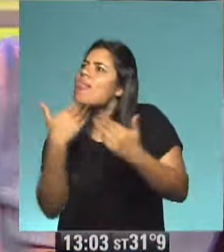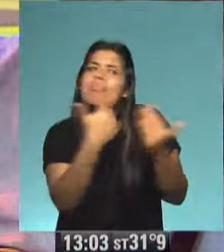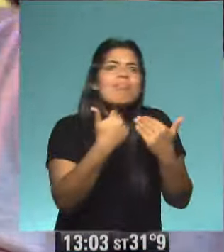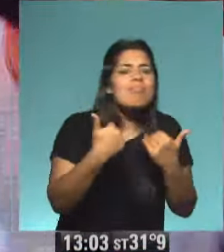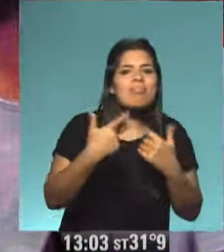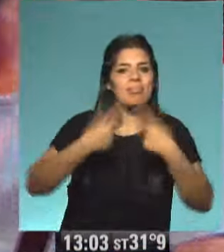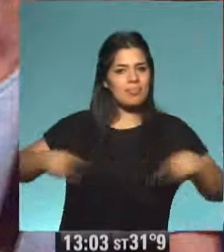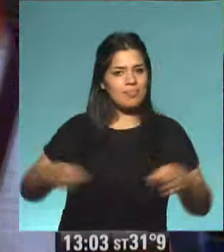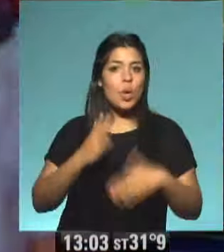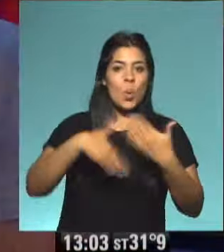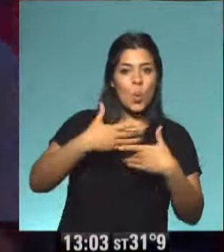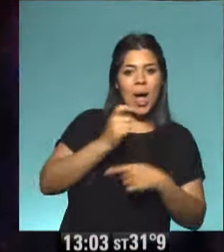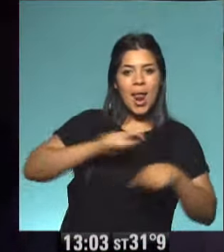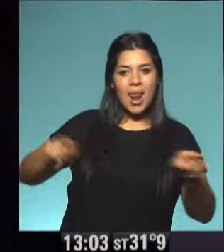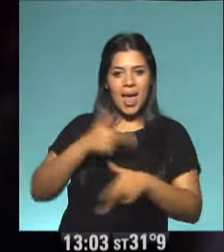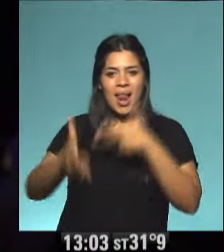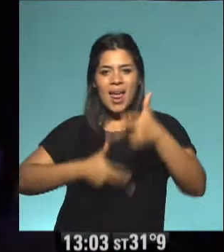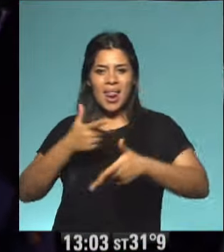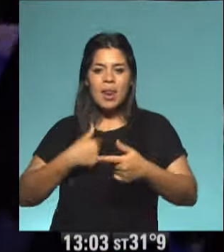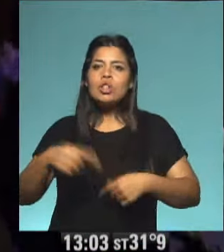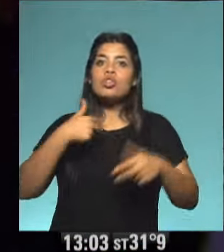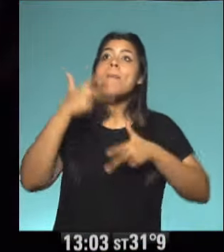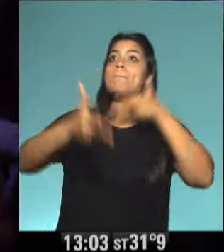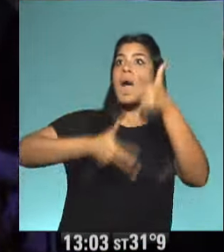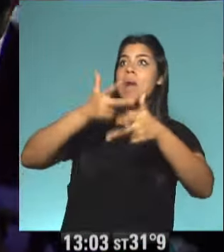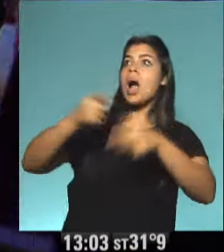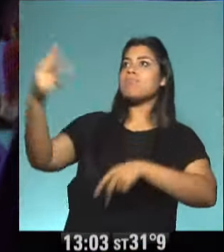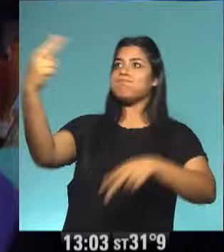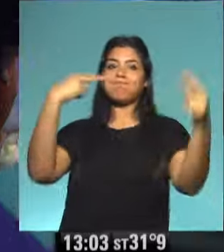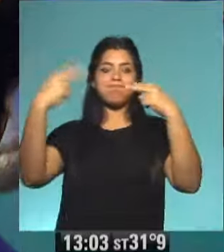a cantar, que me escuchen cuando hablo y